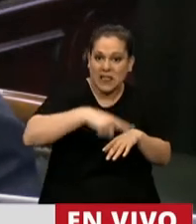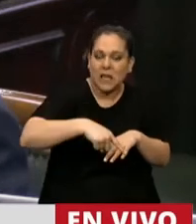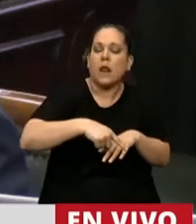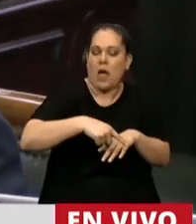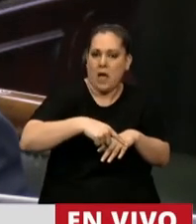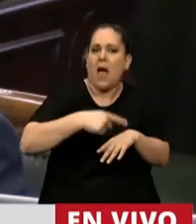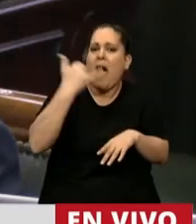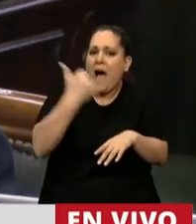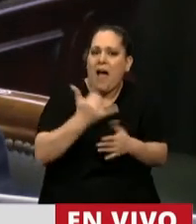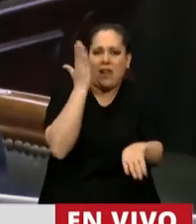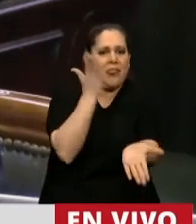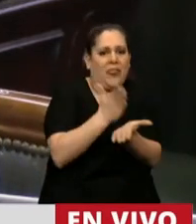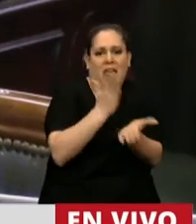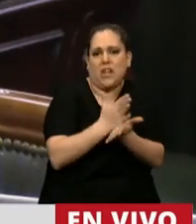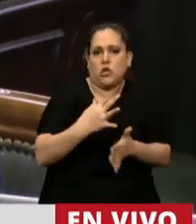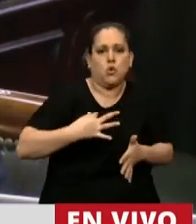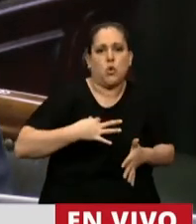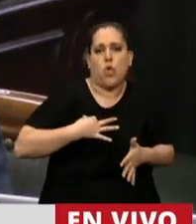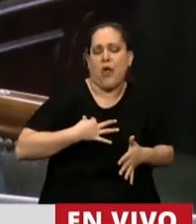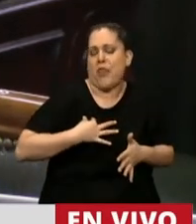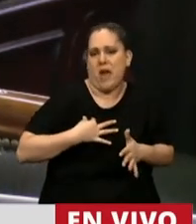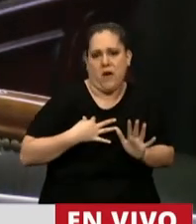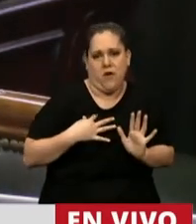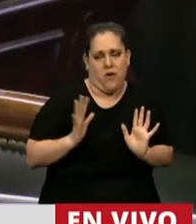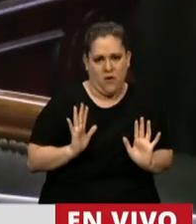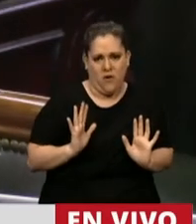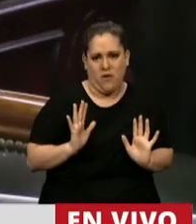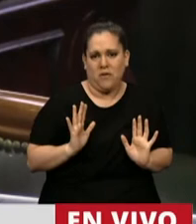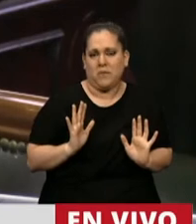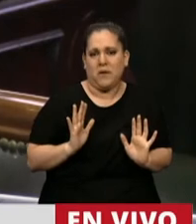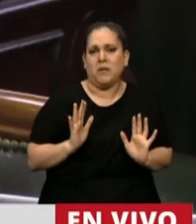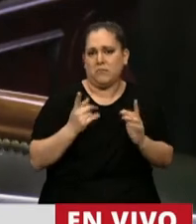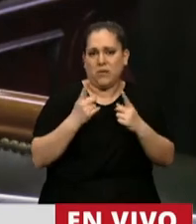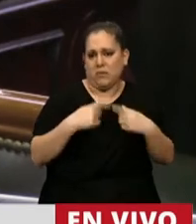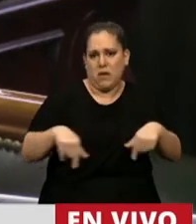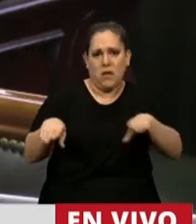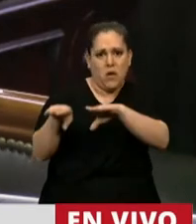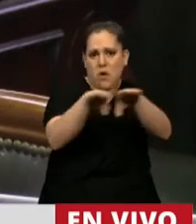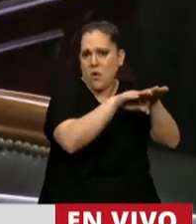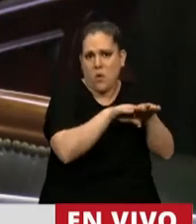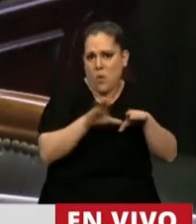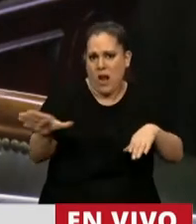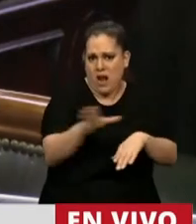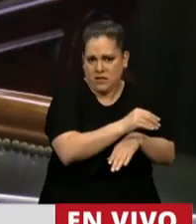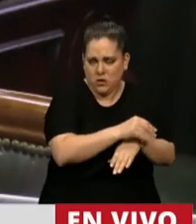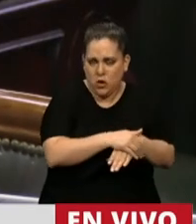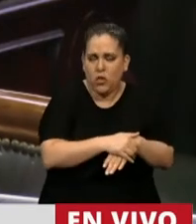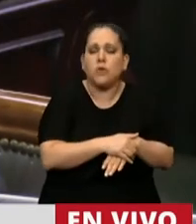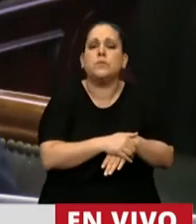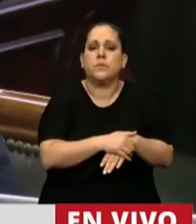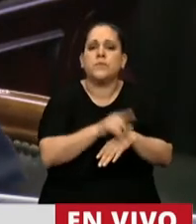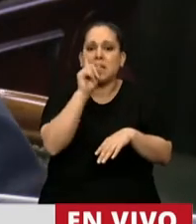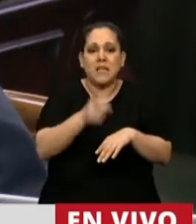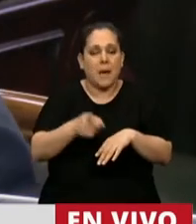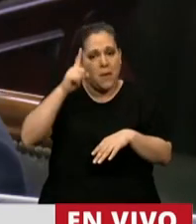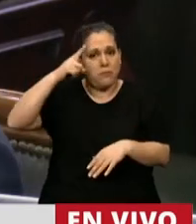de todos los derechos civiles del ciudadano y sin estar obligados a admitir la ciudadanía, tema uno. Y también hay un fallo